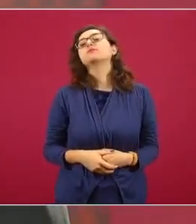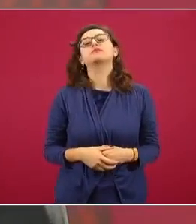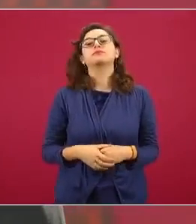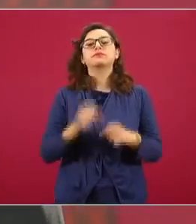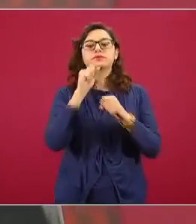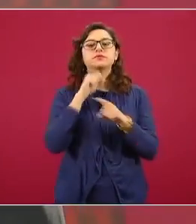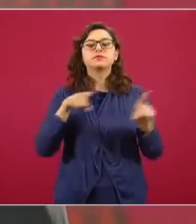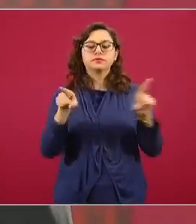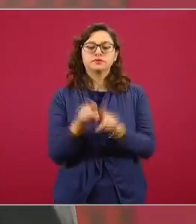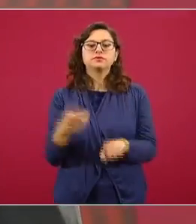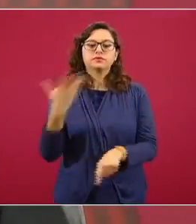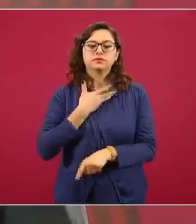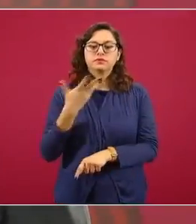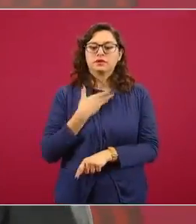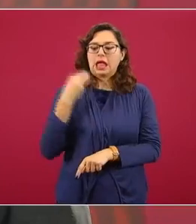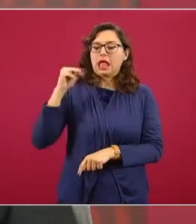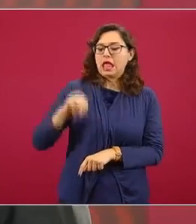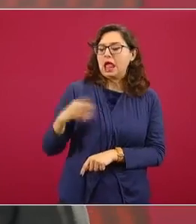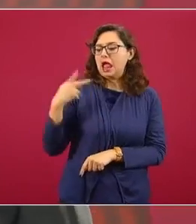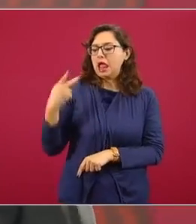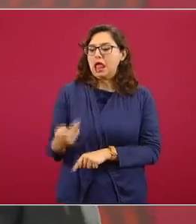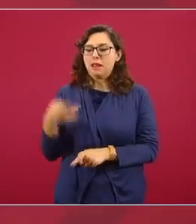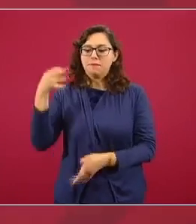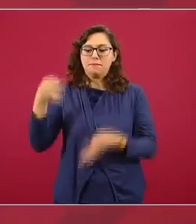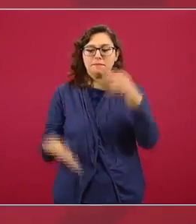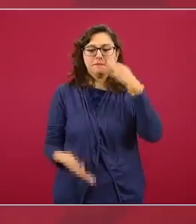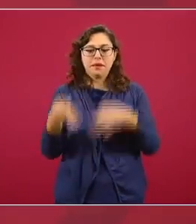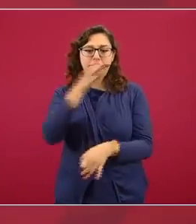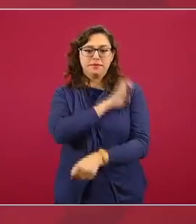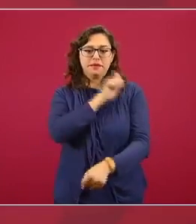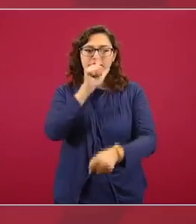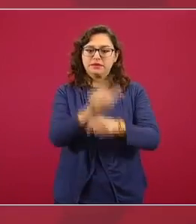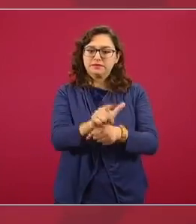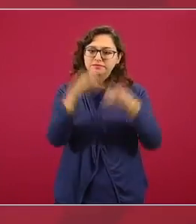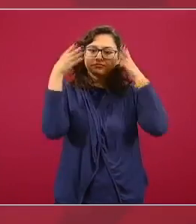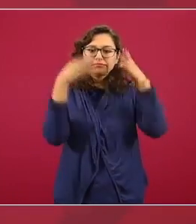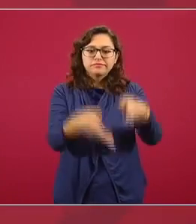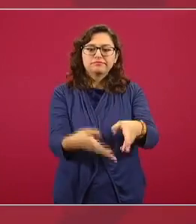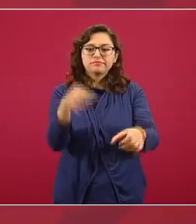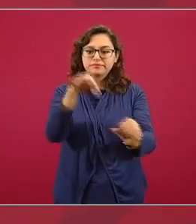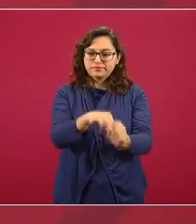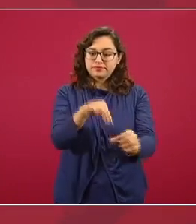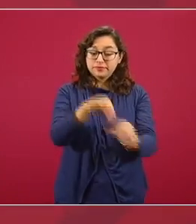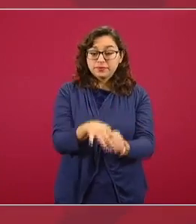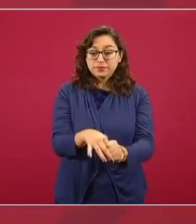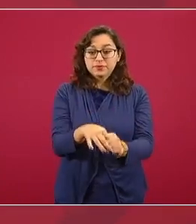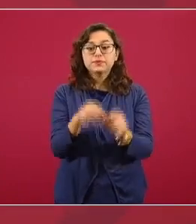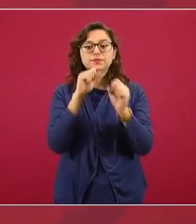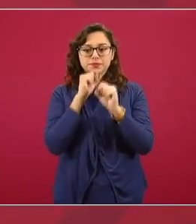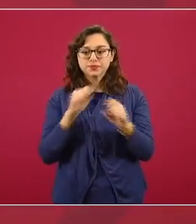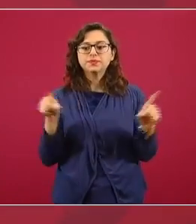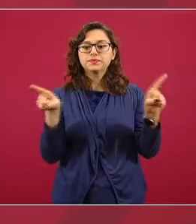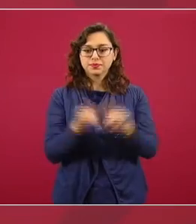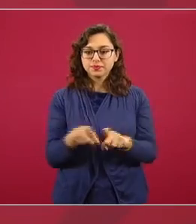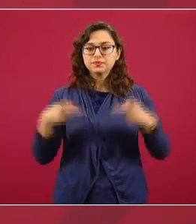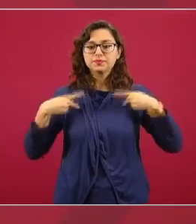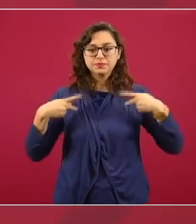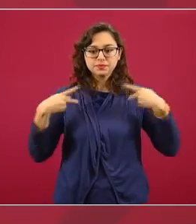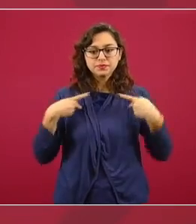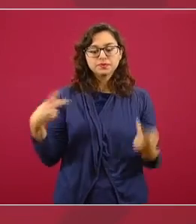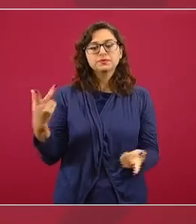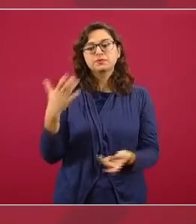fiscalía electoral con ese propósito, que también la gente debe